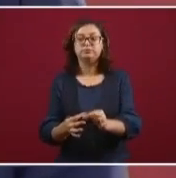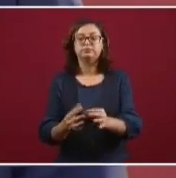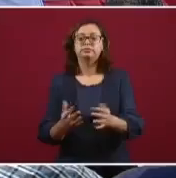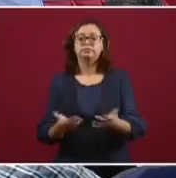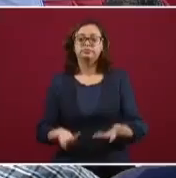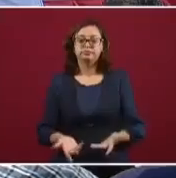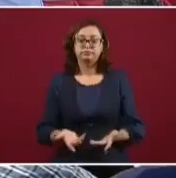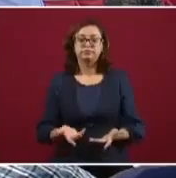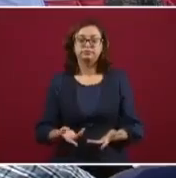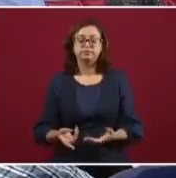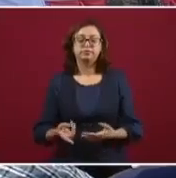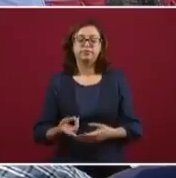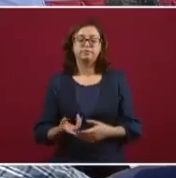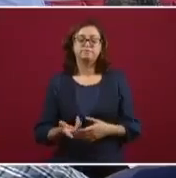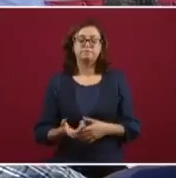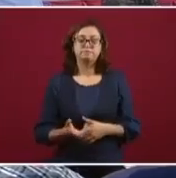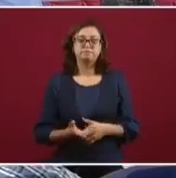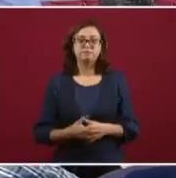estamos